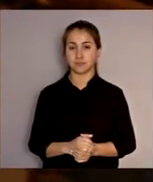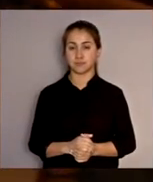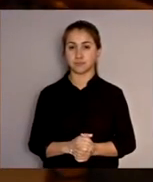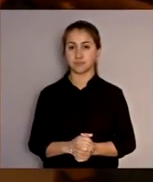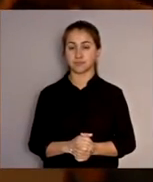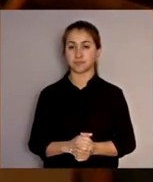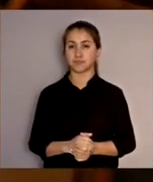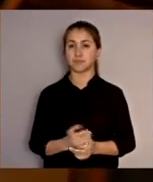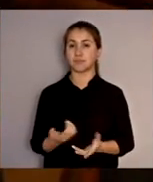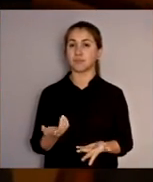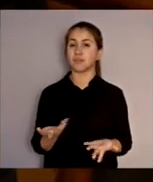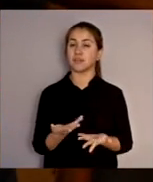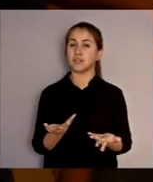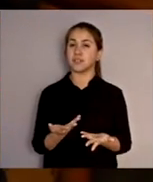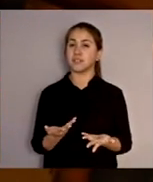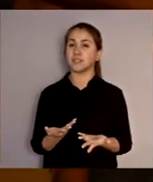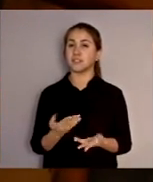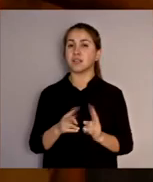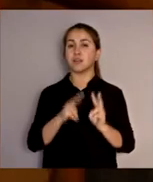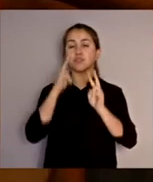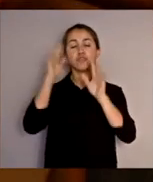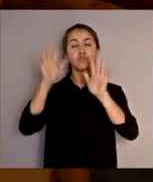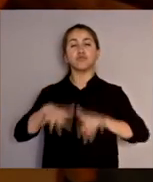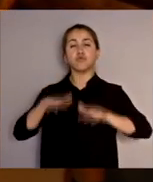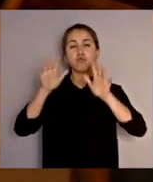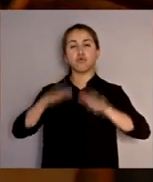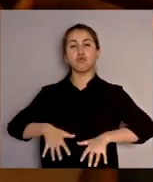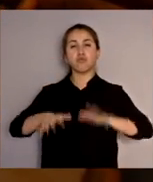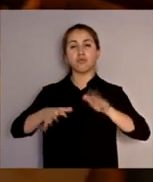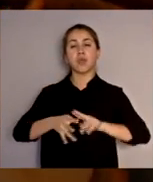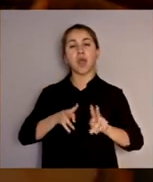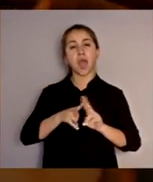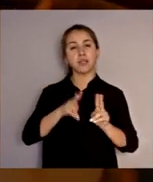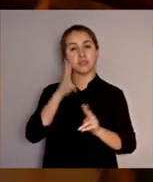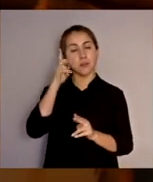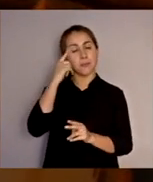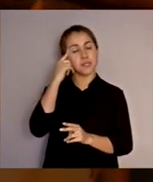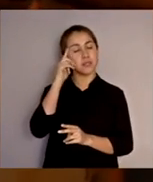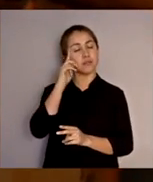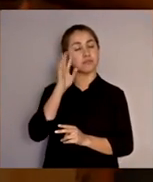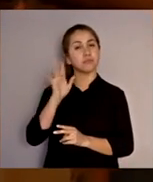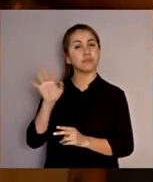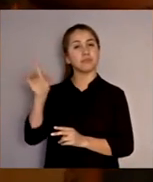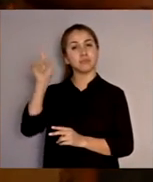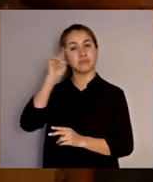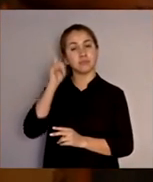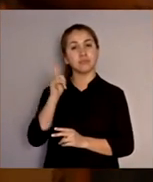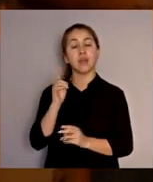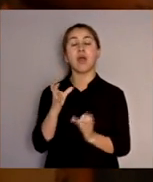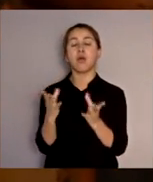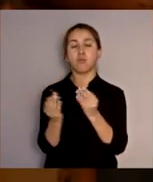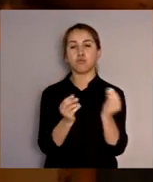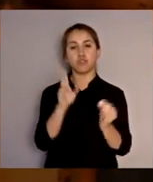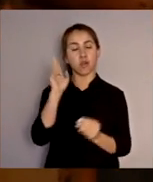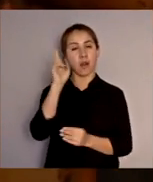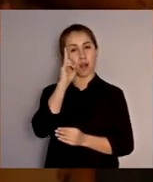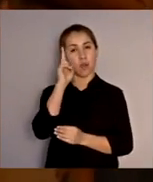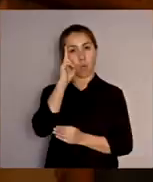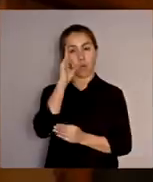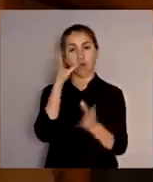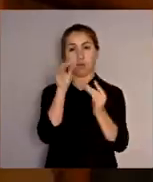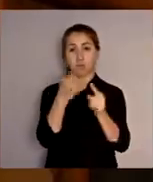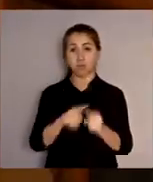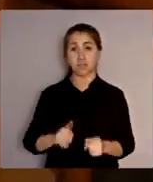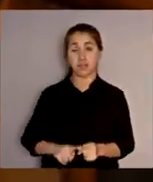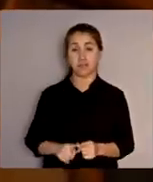¿Qué le trae la lluvia? ¿Qué le hace pensar la lluvia? La lluvia me trae en realidad muchos recuerdos de la cantidad de veces que me